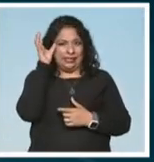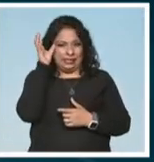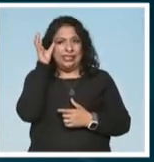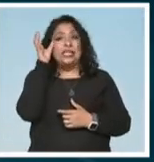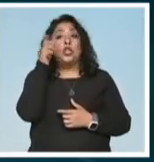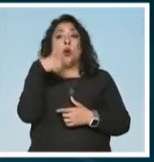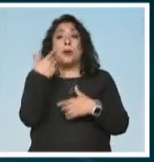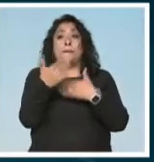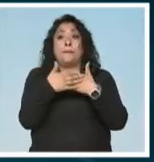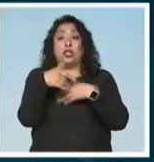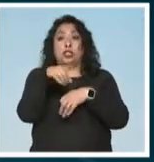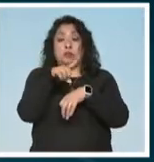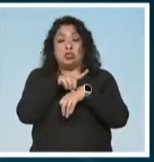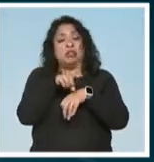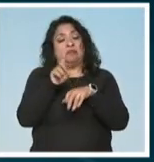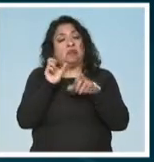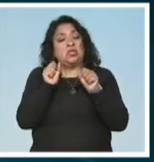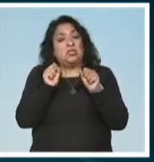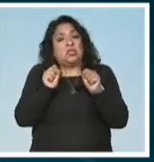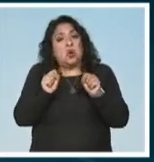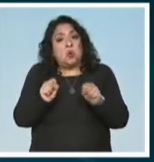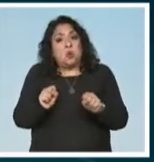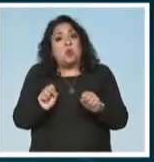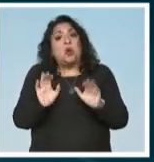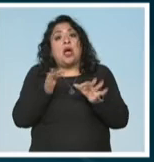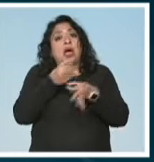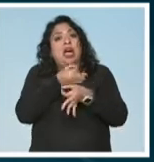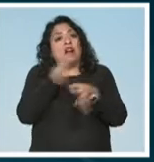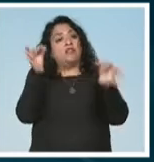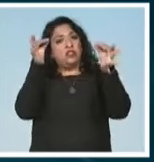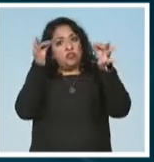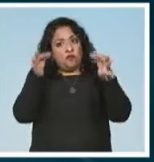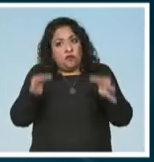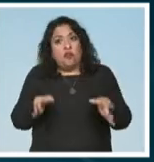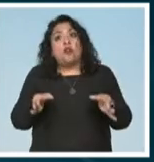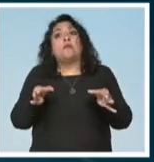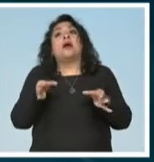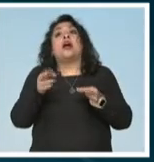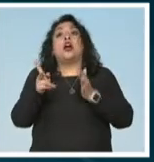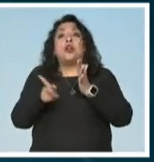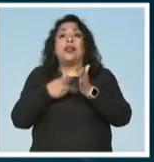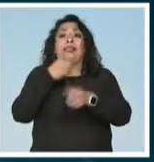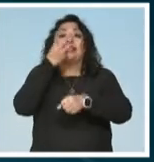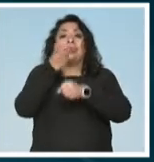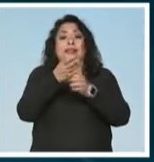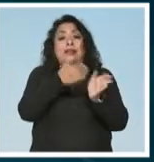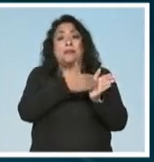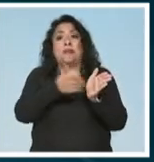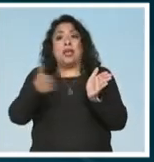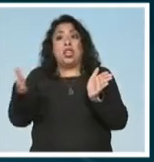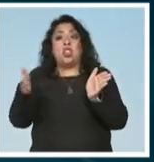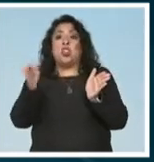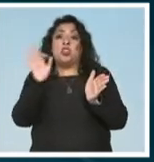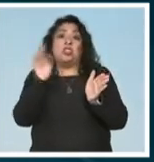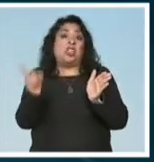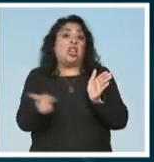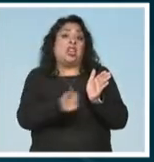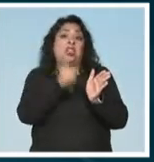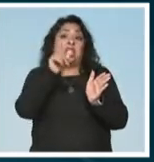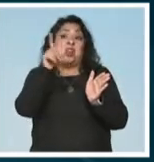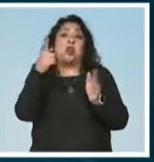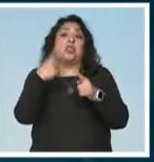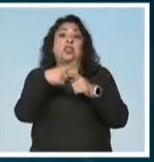que en los próximos días seguramente estará dando ya el anuncio formal de un tercer periodo, y quizás vitalicio por parte